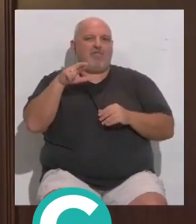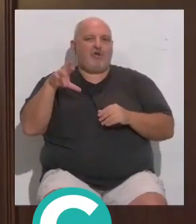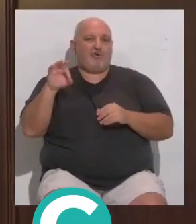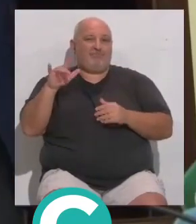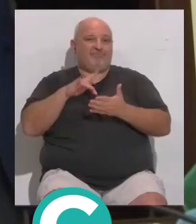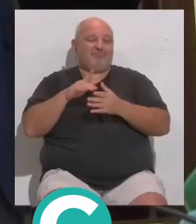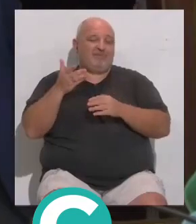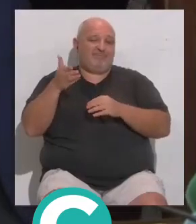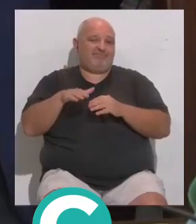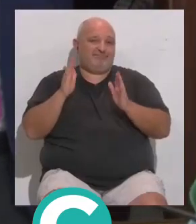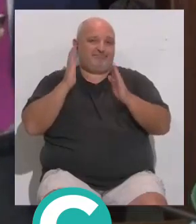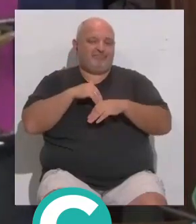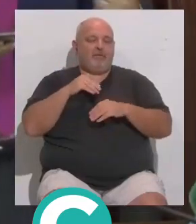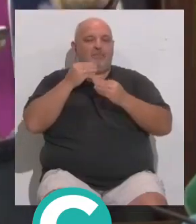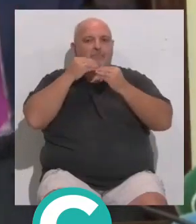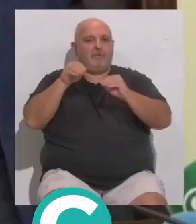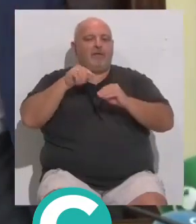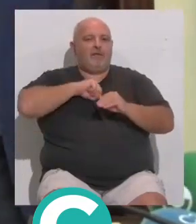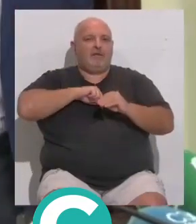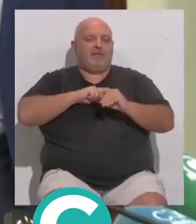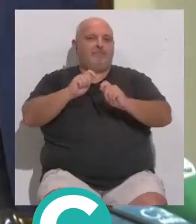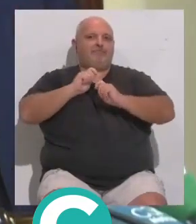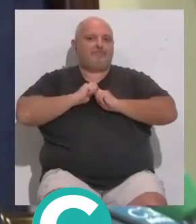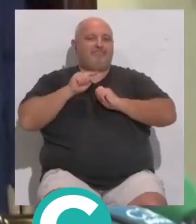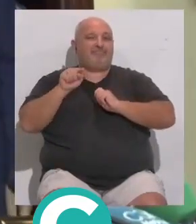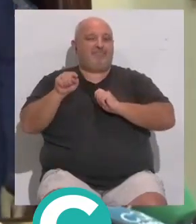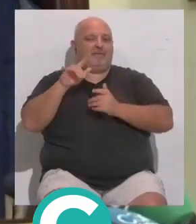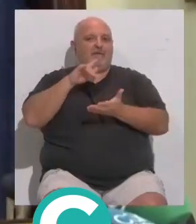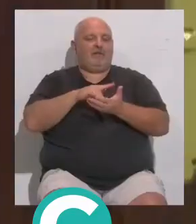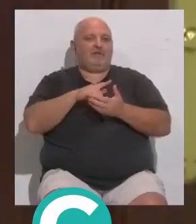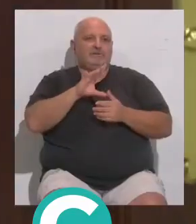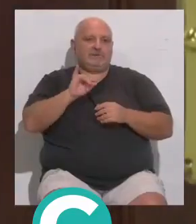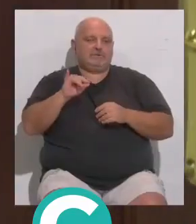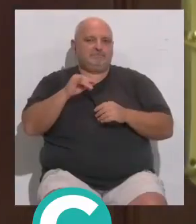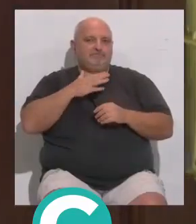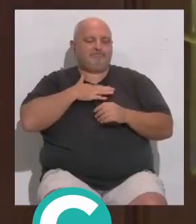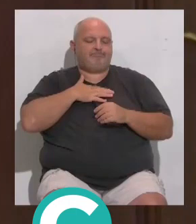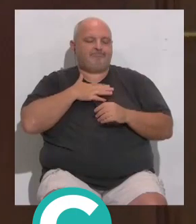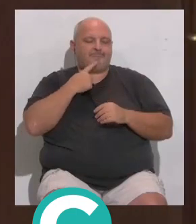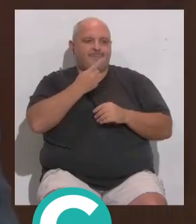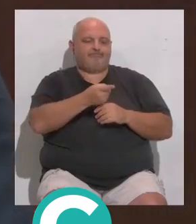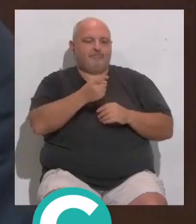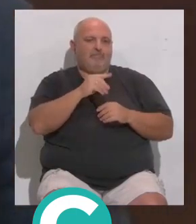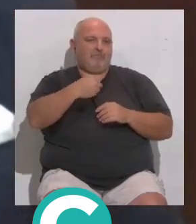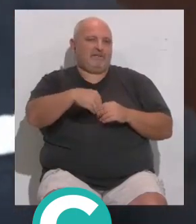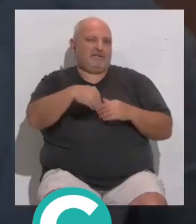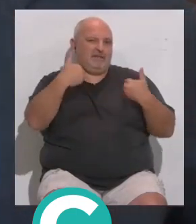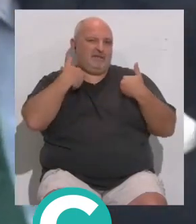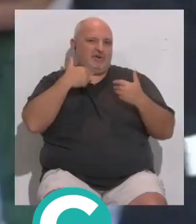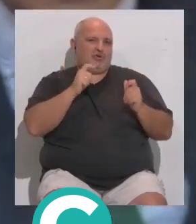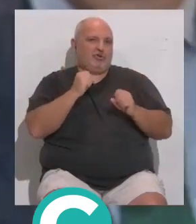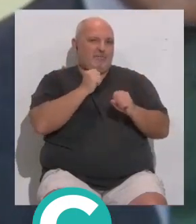pregón de la Semana Santa, también ha pesado para que Fernando Pérez Cabrales haya dado el sí al presidente del Consejo, Juan Carlos